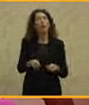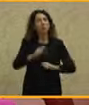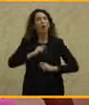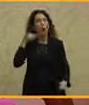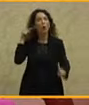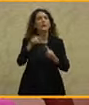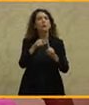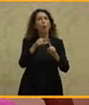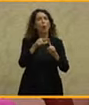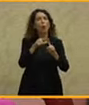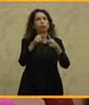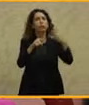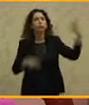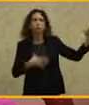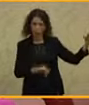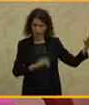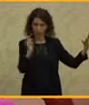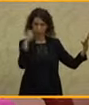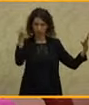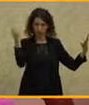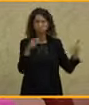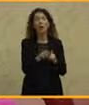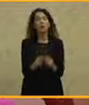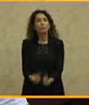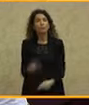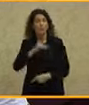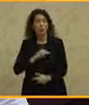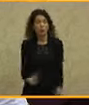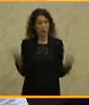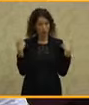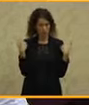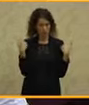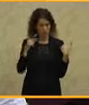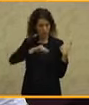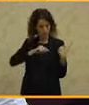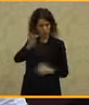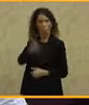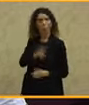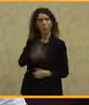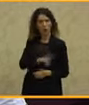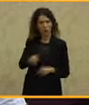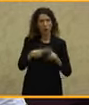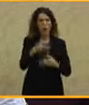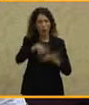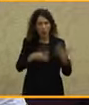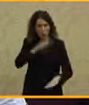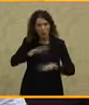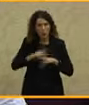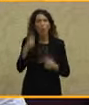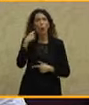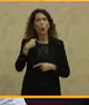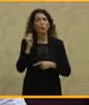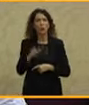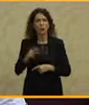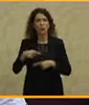de objetivos concretos. El sentido de la responsabilidad, el sentirse útil, el cumplir con unos horarios y establecer rutinas